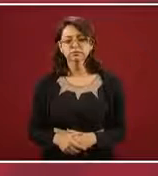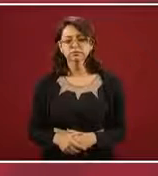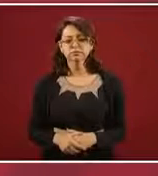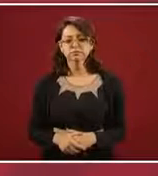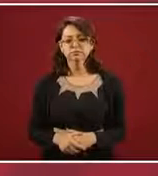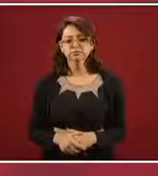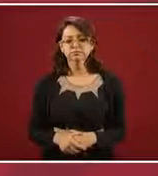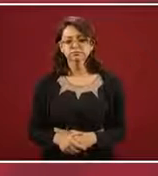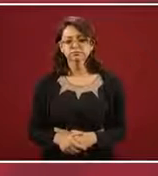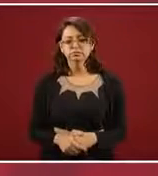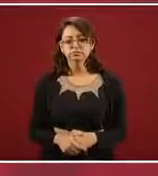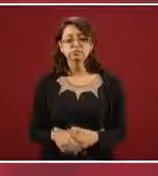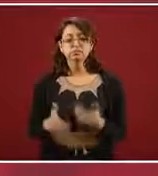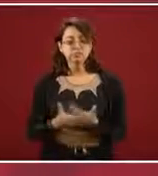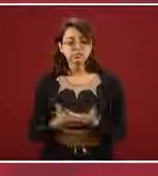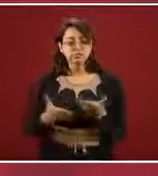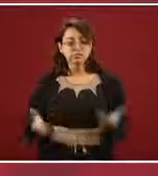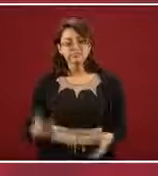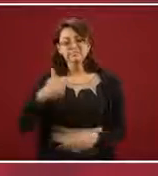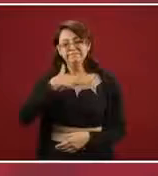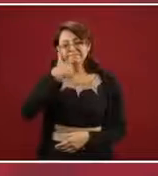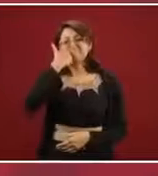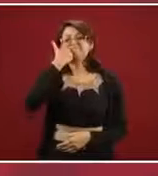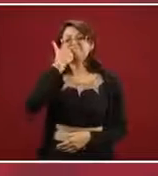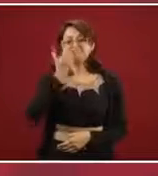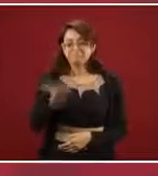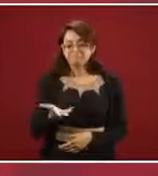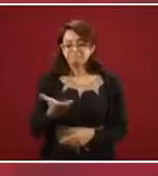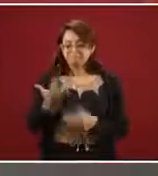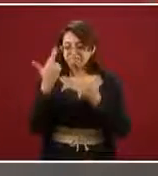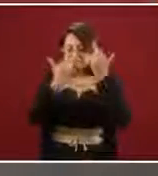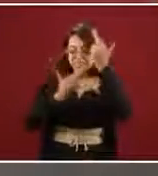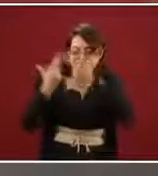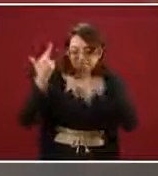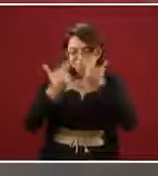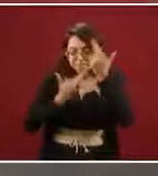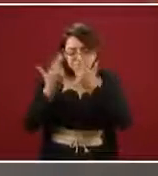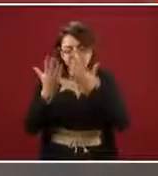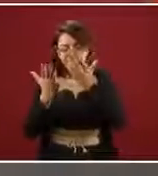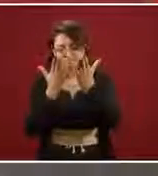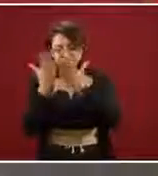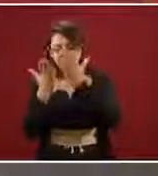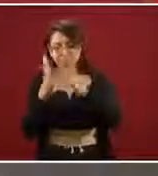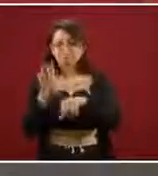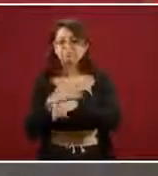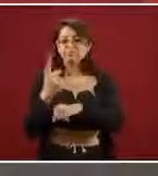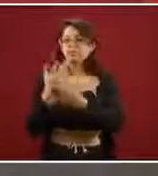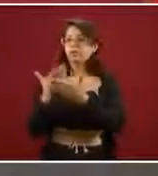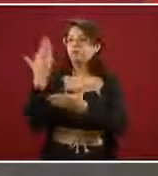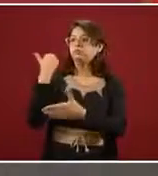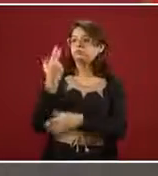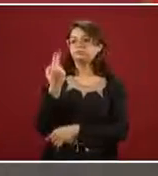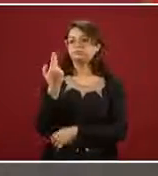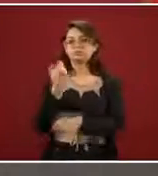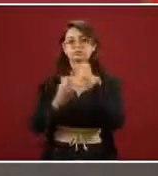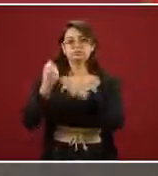Y yo lo que quiero ahora es ver en estos estudios, porque hace 25 años,